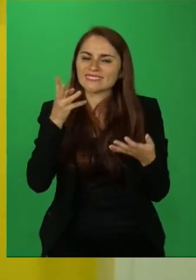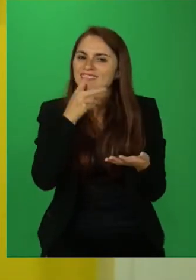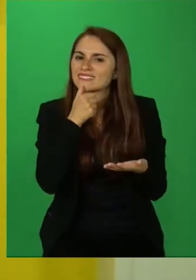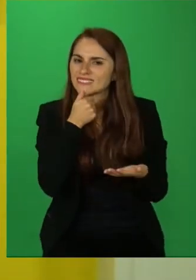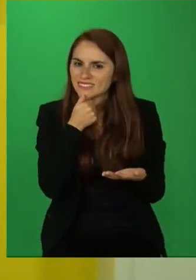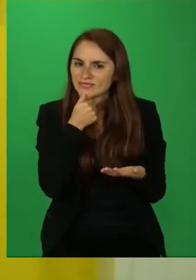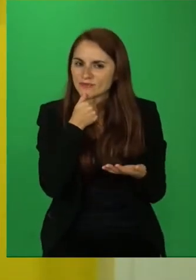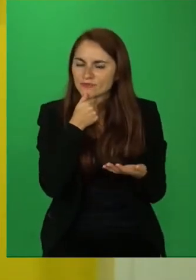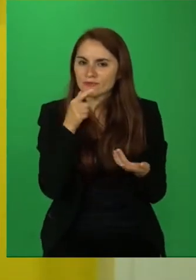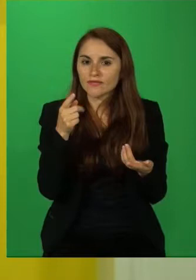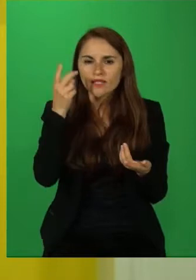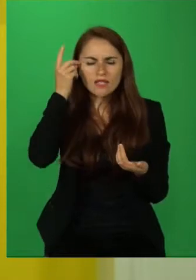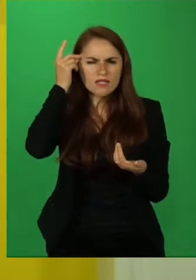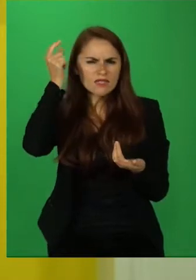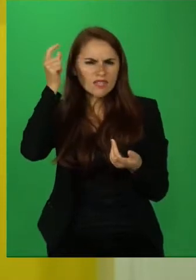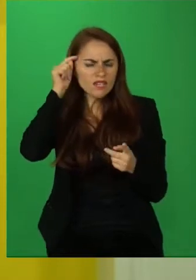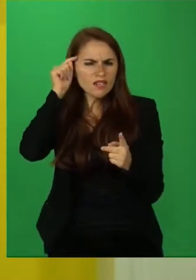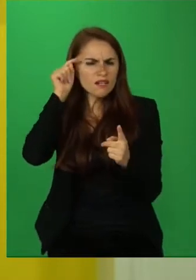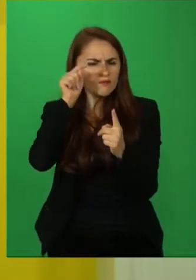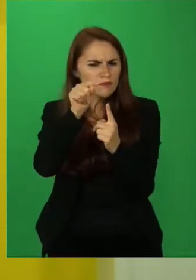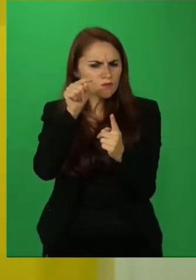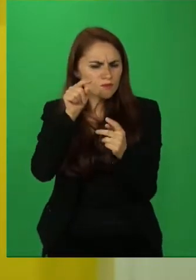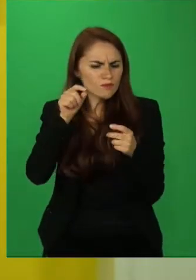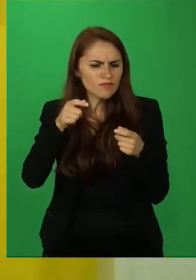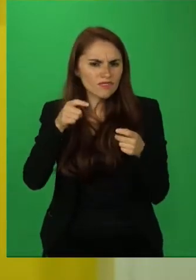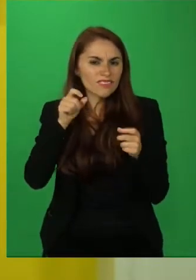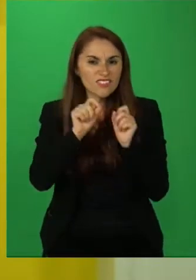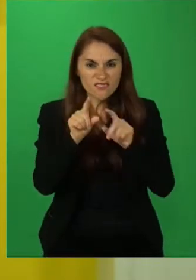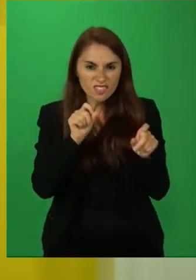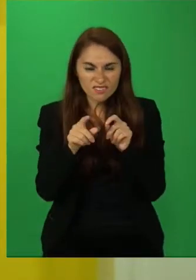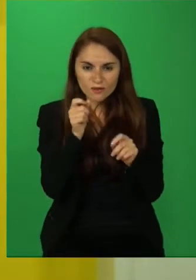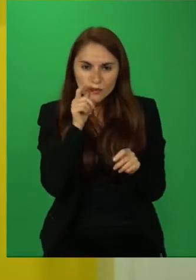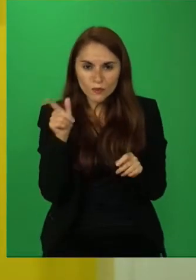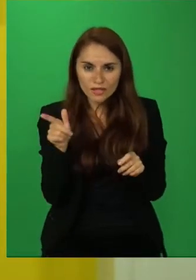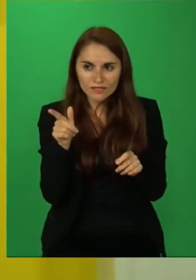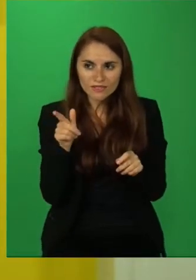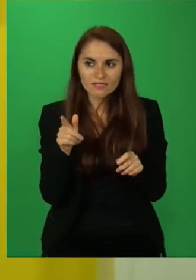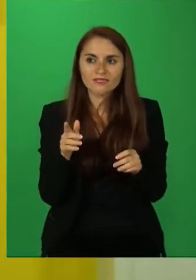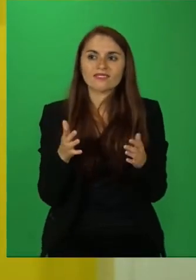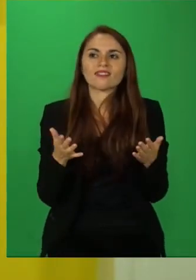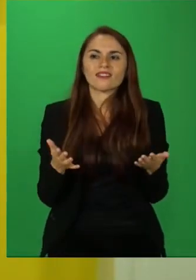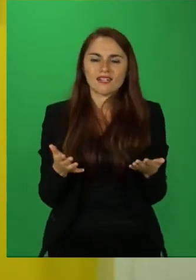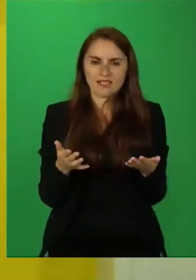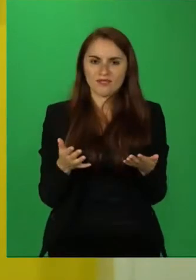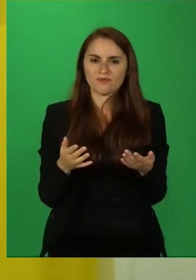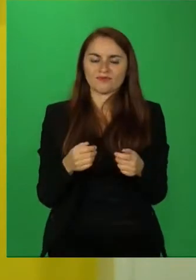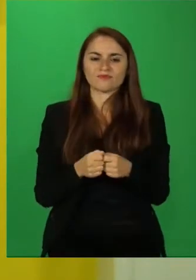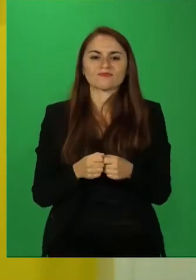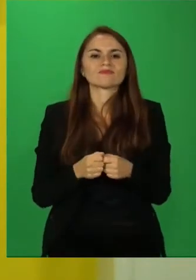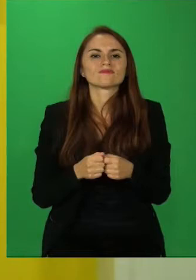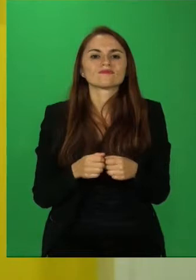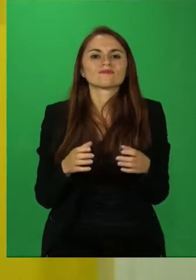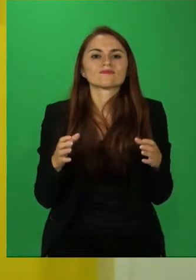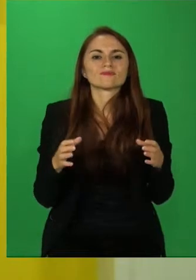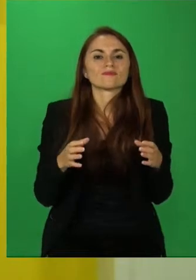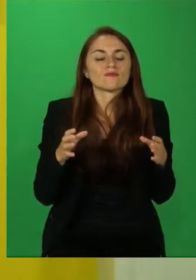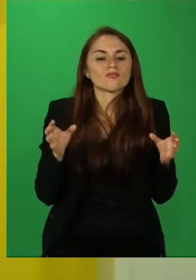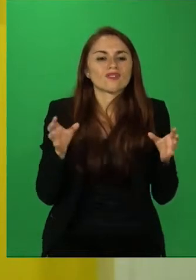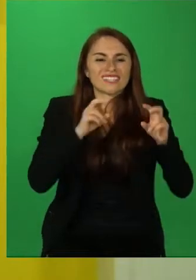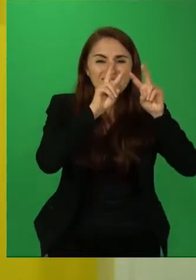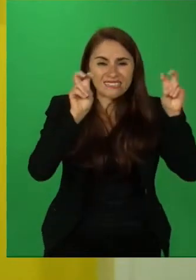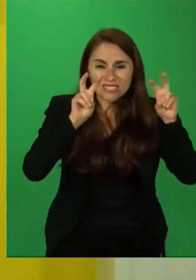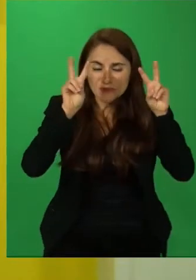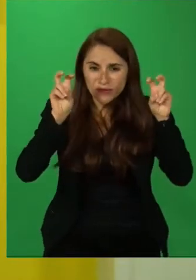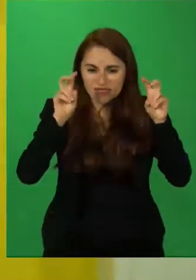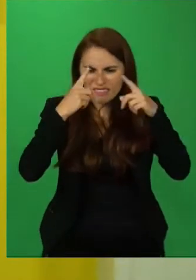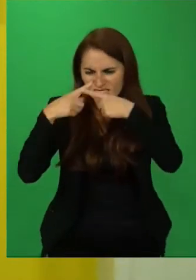Estaba justo al lado del tema. Las causas por las cuales luchamos son manifestaciones contra las injusticias.